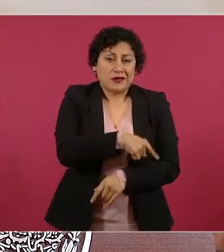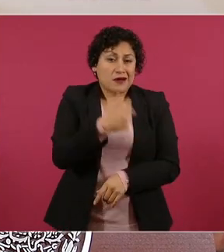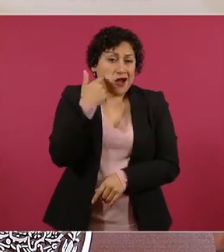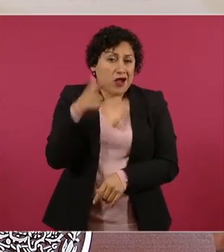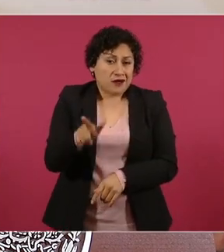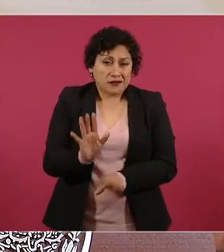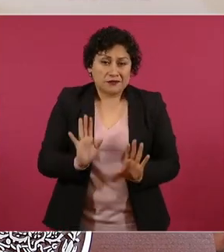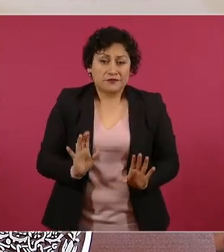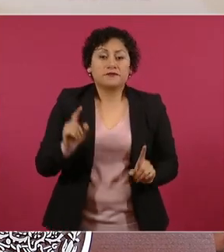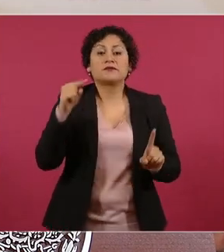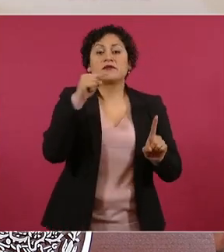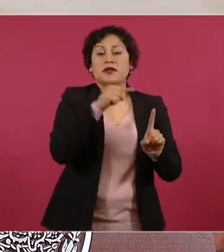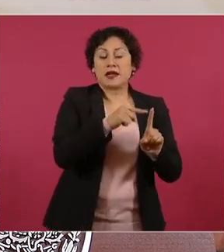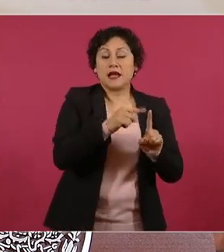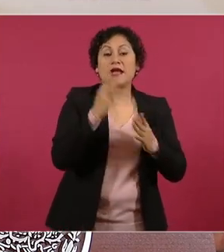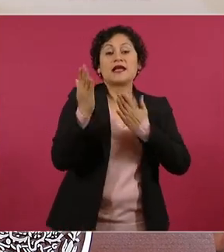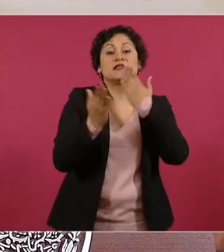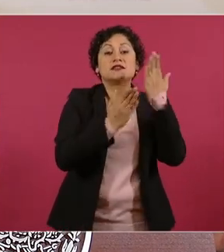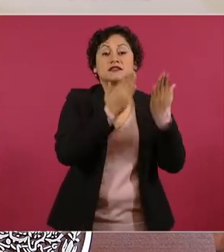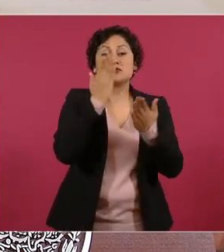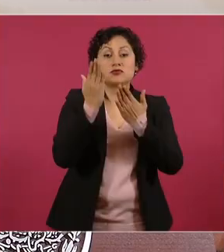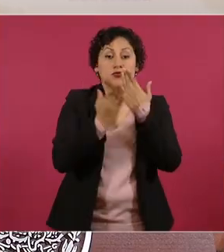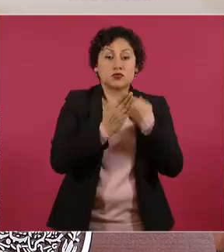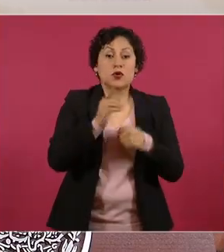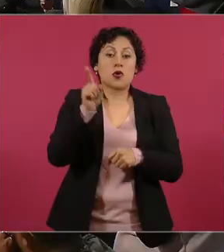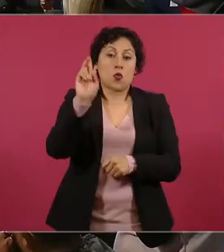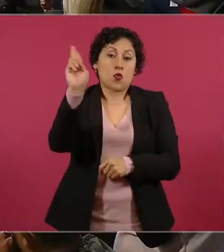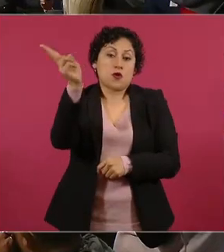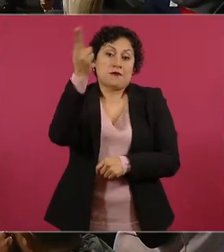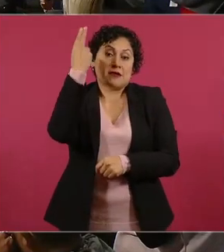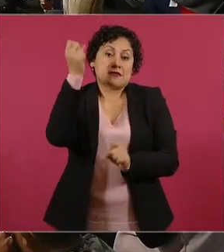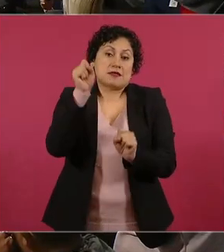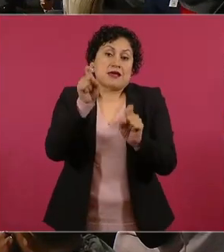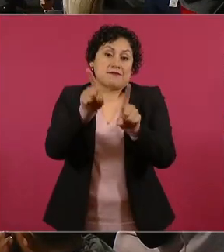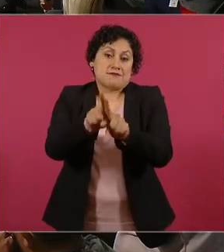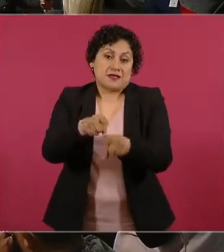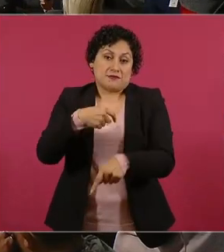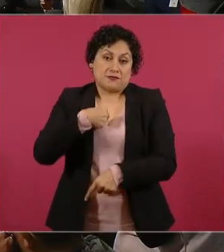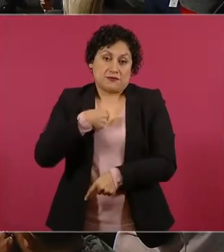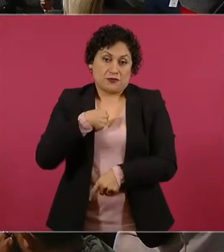Estudió en la Facultad de Ciencias Políticas y nunca se dieron cuenta de que era mi hijo.